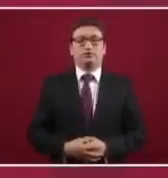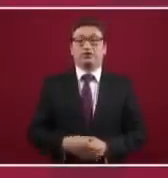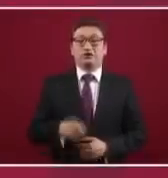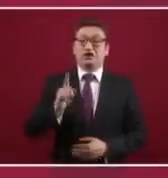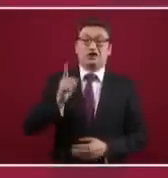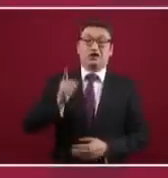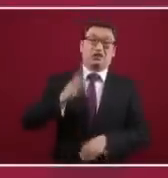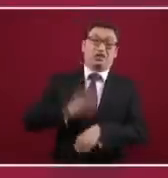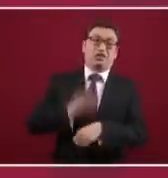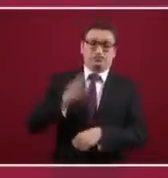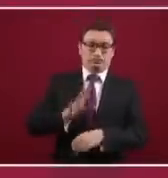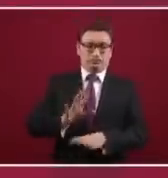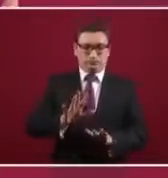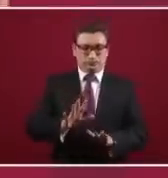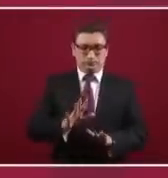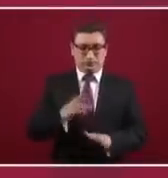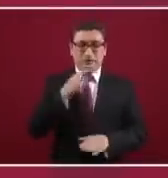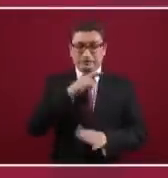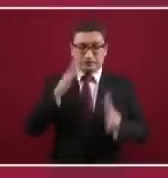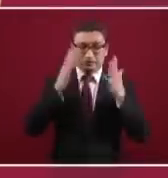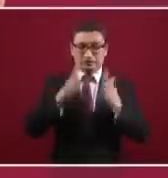sentenciar a priori